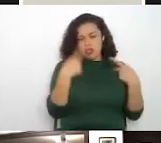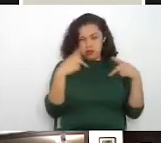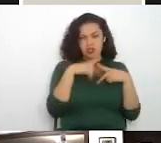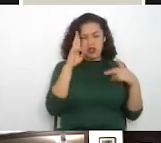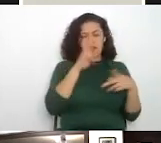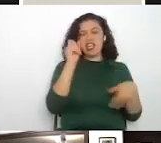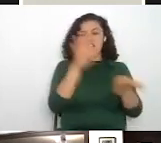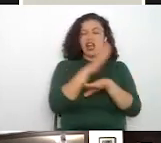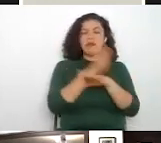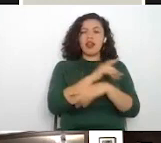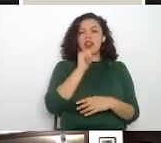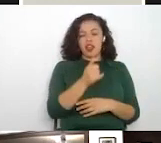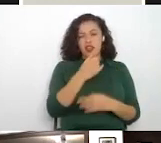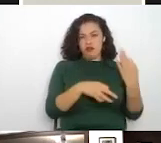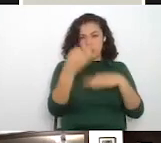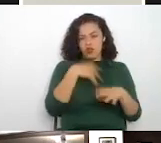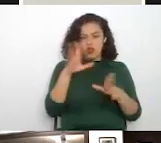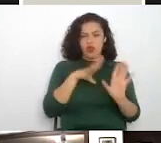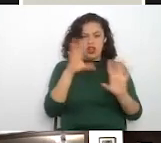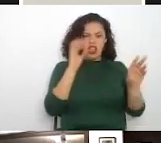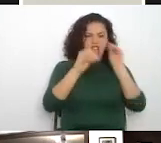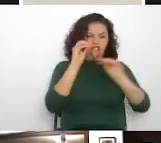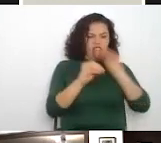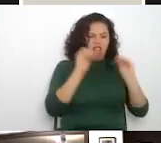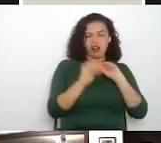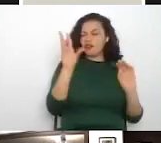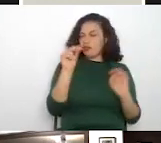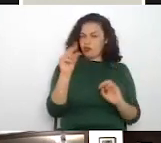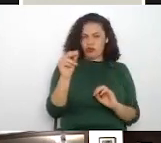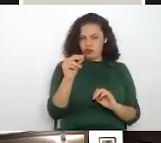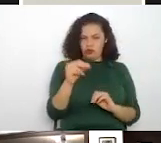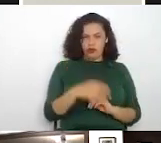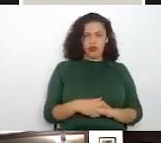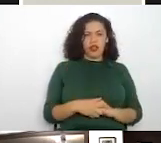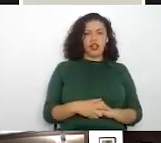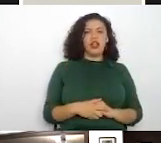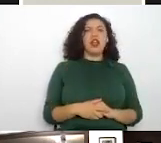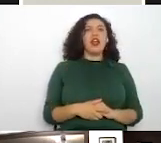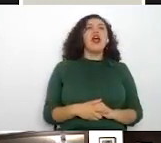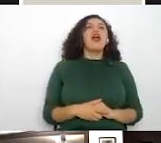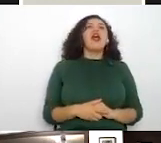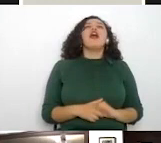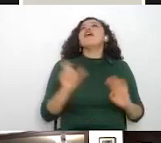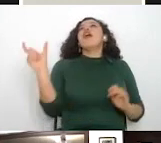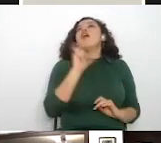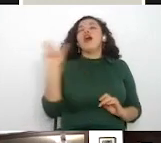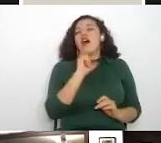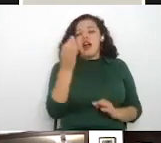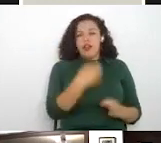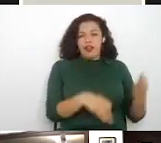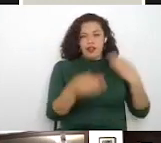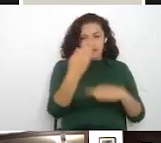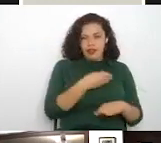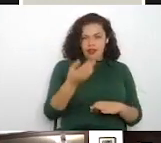y pues, todo el mundo tenía prohibido meterle mano, ¿sí? Ya cuando empezó a haber así posibilidad de que todos